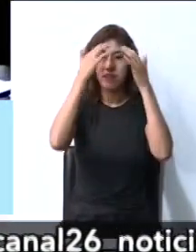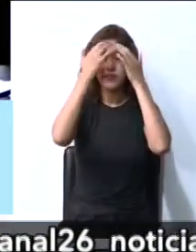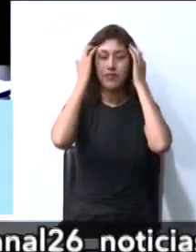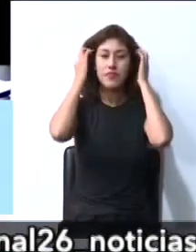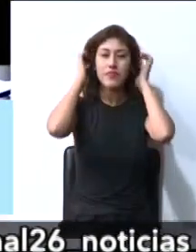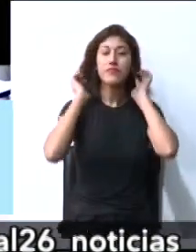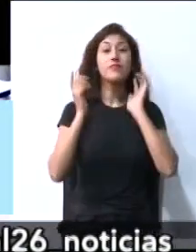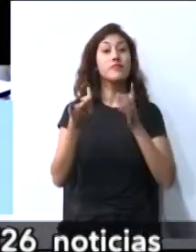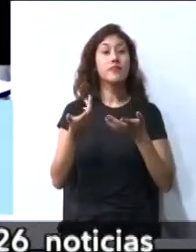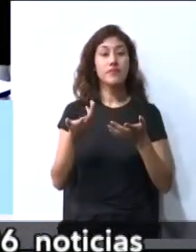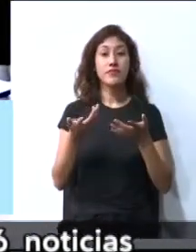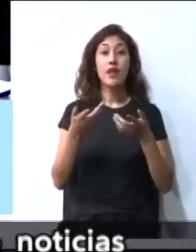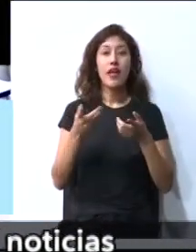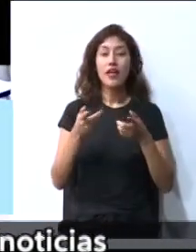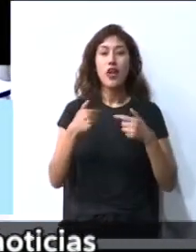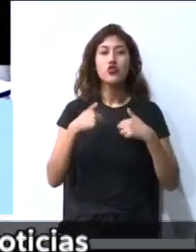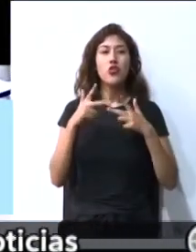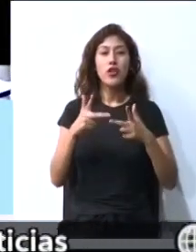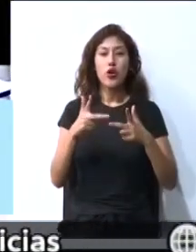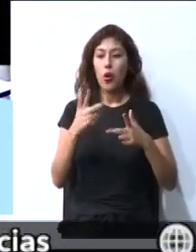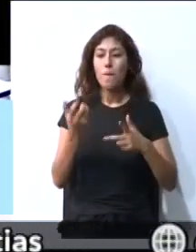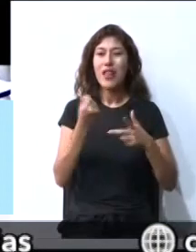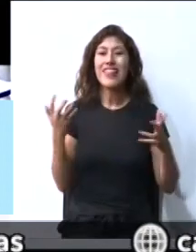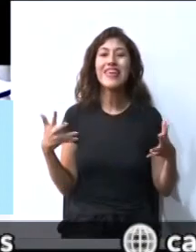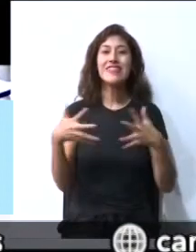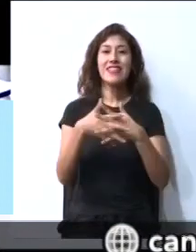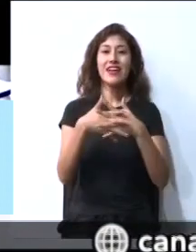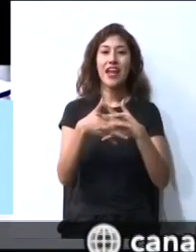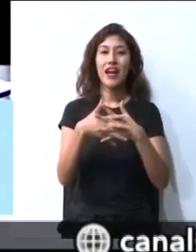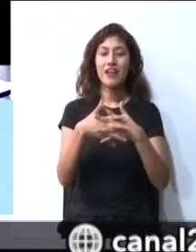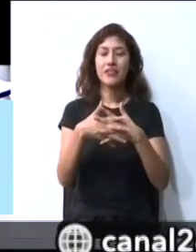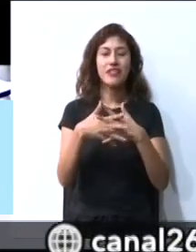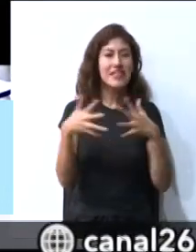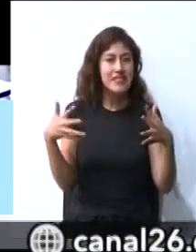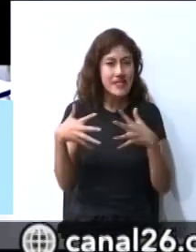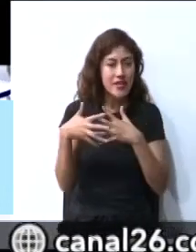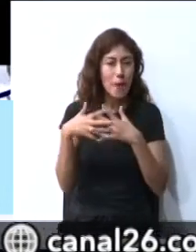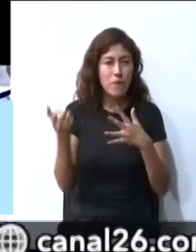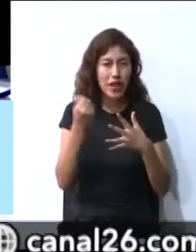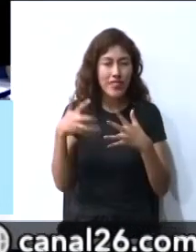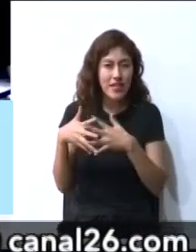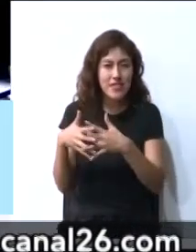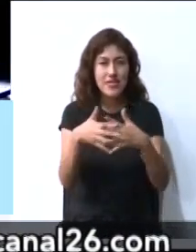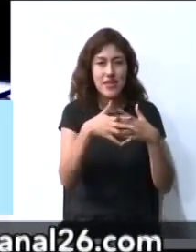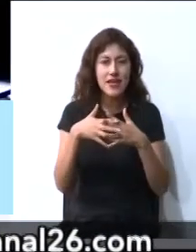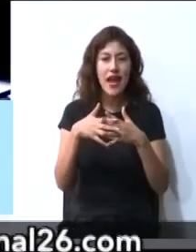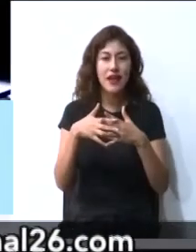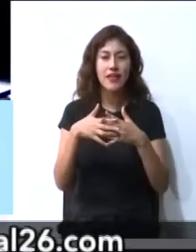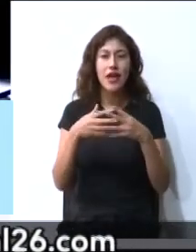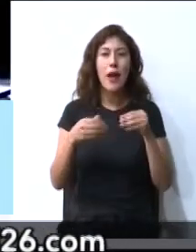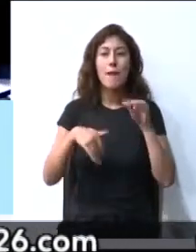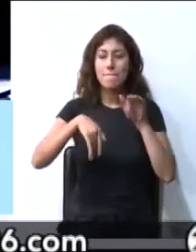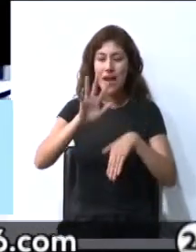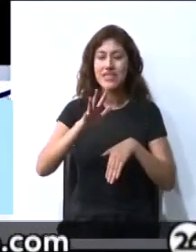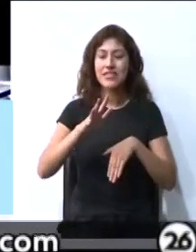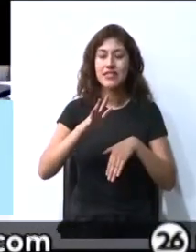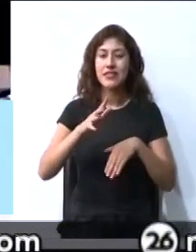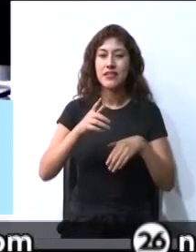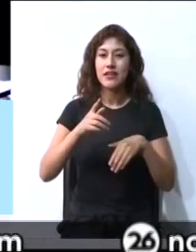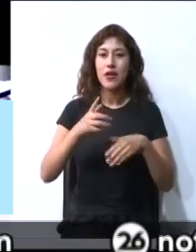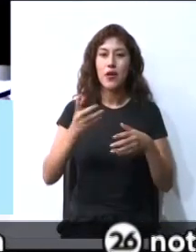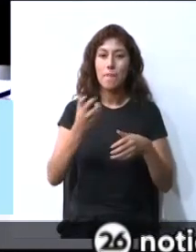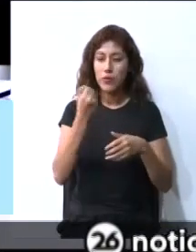Y digo integrar, porque va más allá de urbanizar. Integrar es empezar a resolver la pobreza estructural.